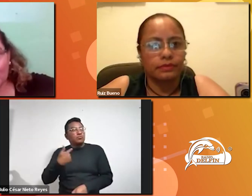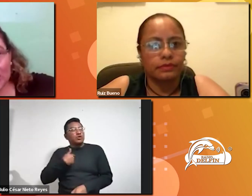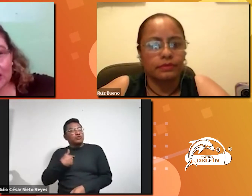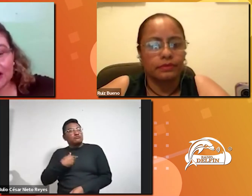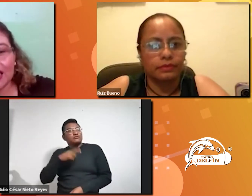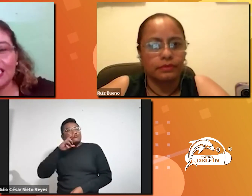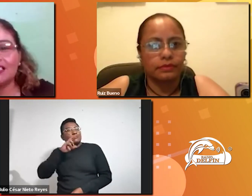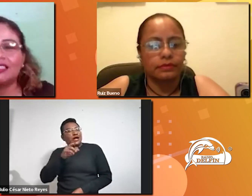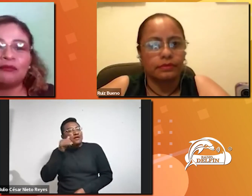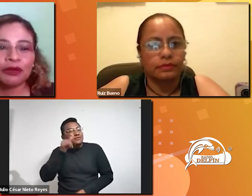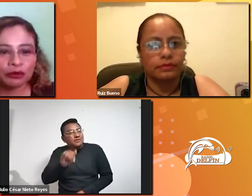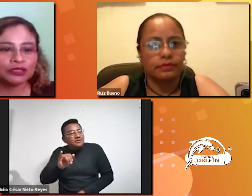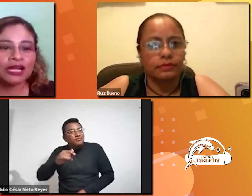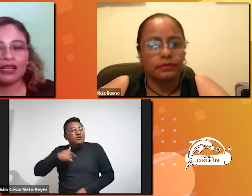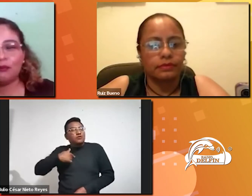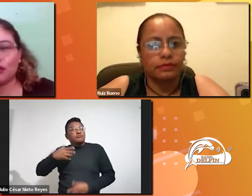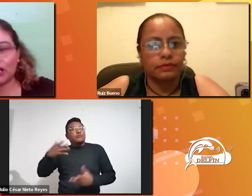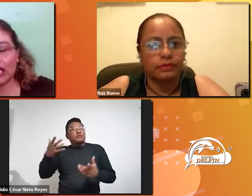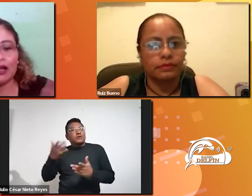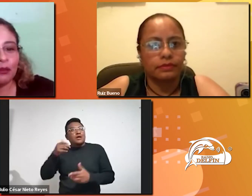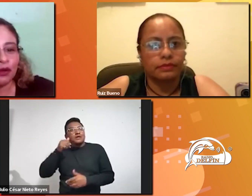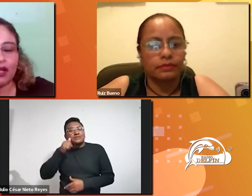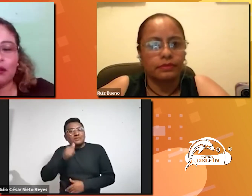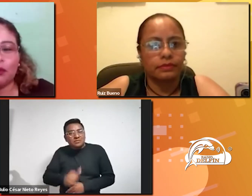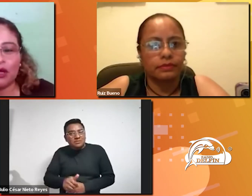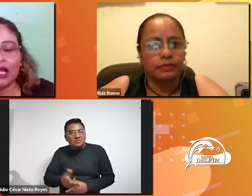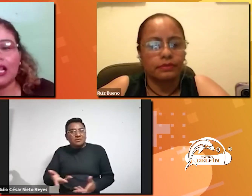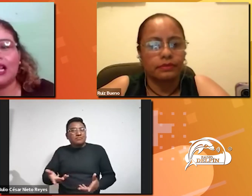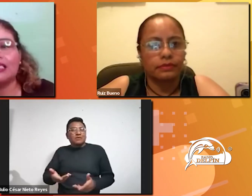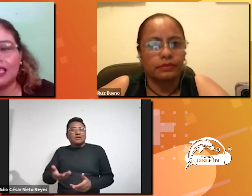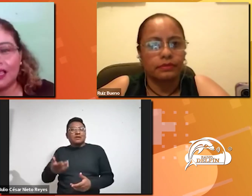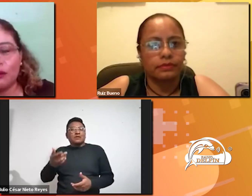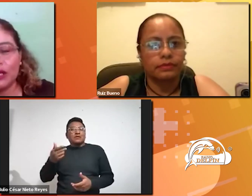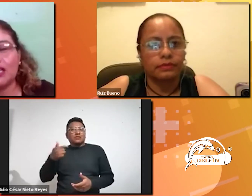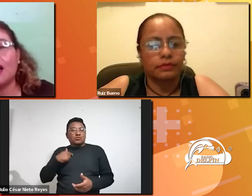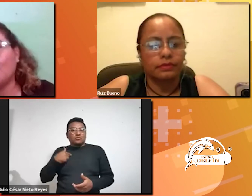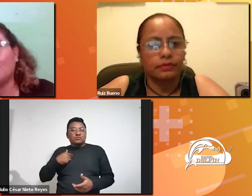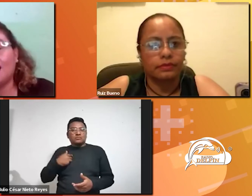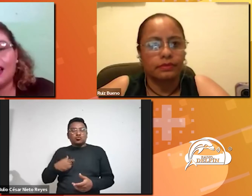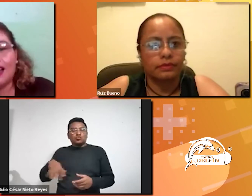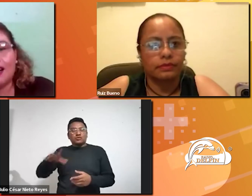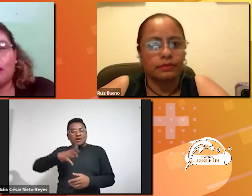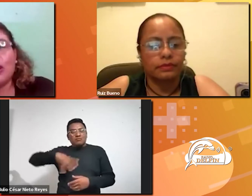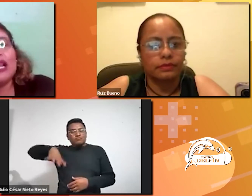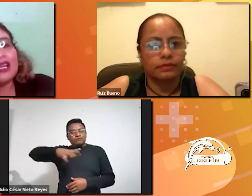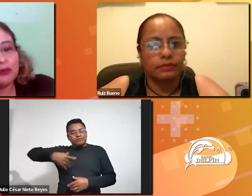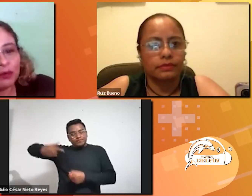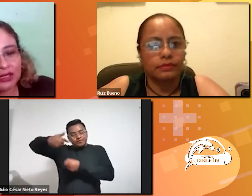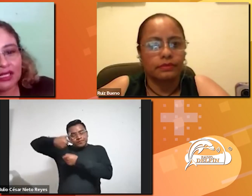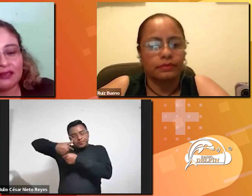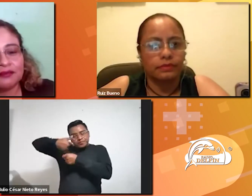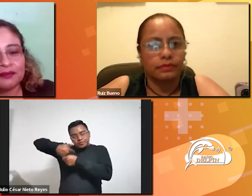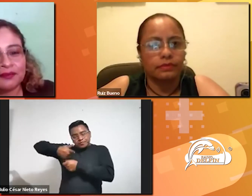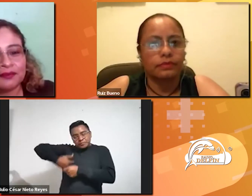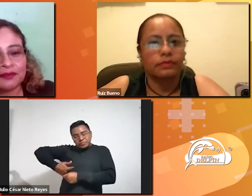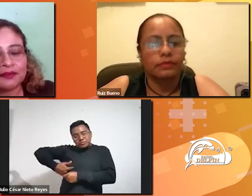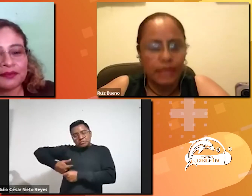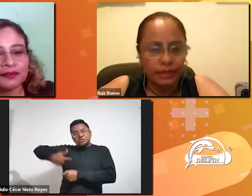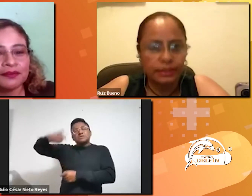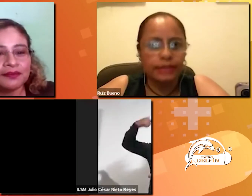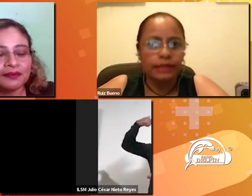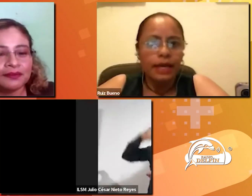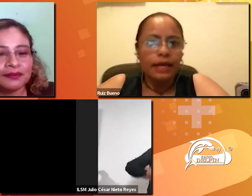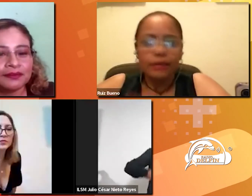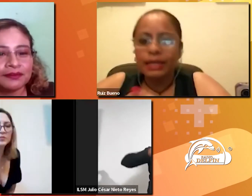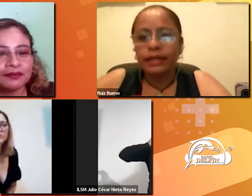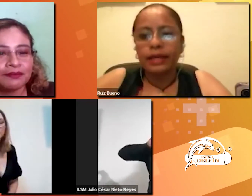¿Por qué lo hice? Y siempre buscas el por qué, el por qué, el por qué, hasta que encuentras la respuesta.